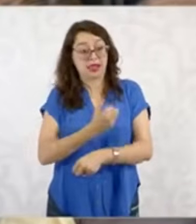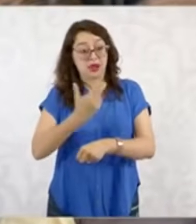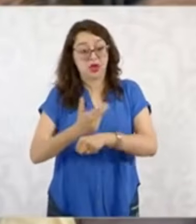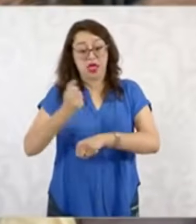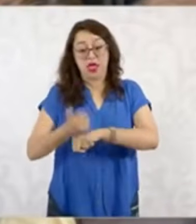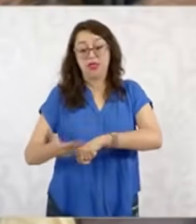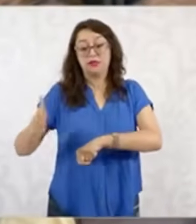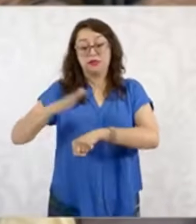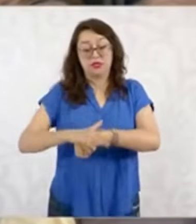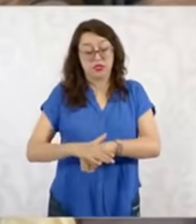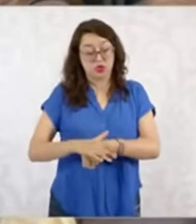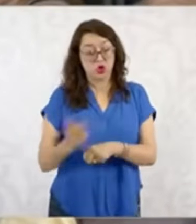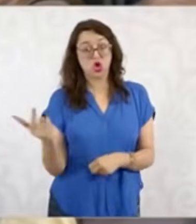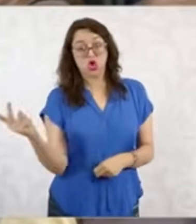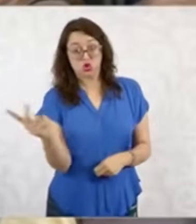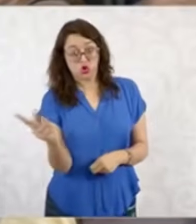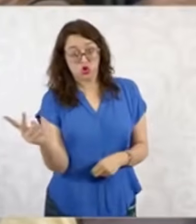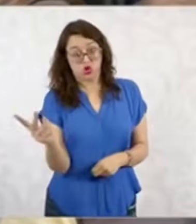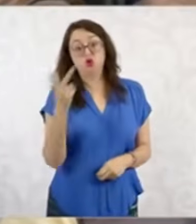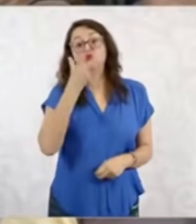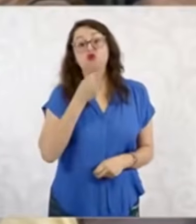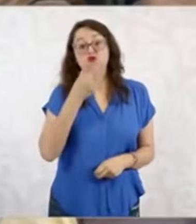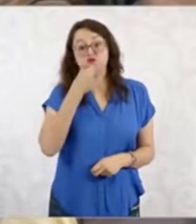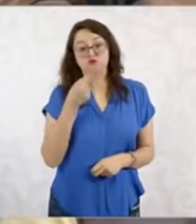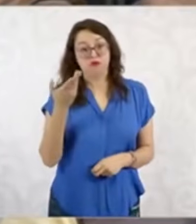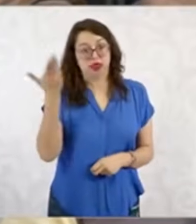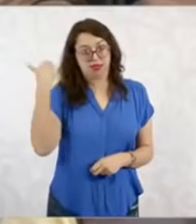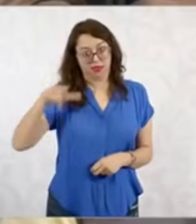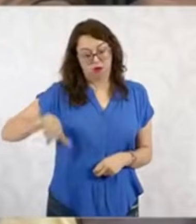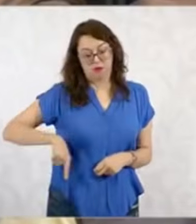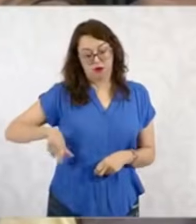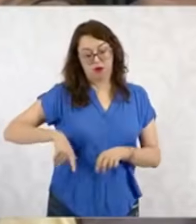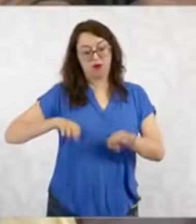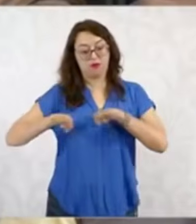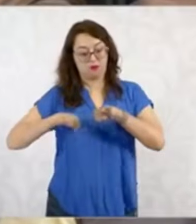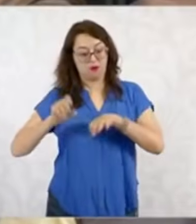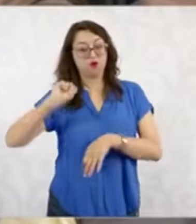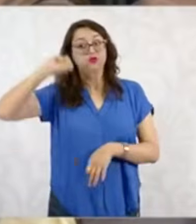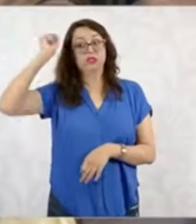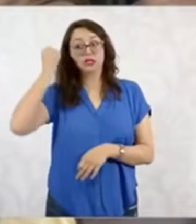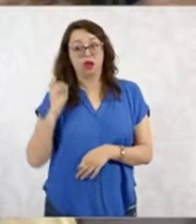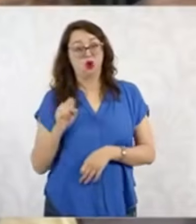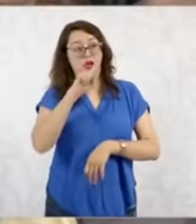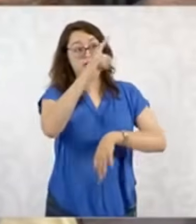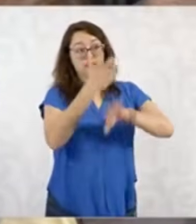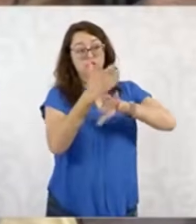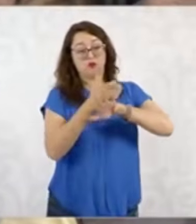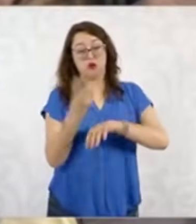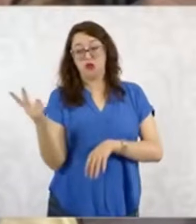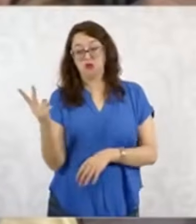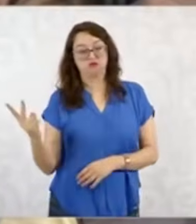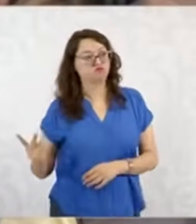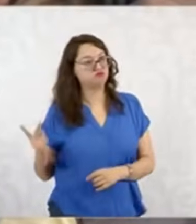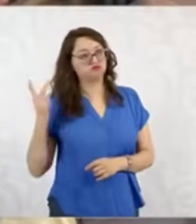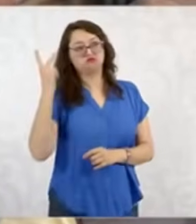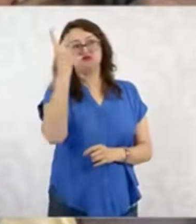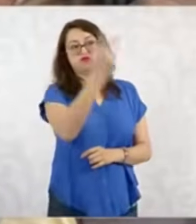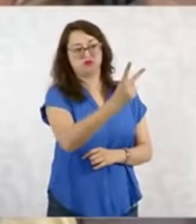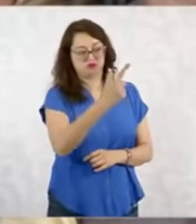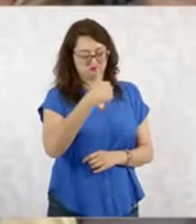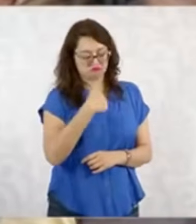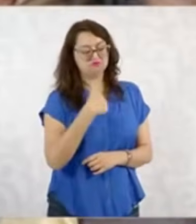de Sinaloa, Enrique Díaz, pues preguntarle, porque usted hacía varias reflexiones